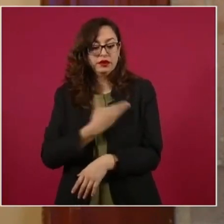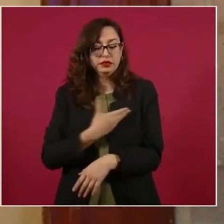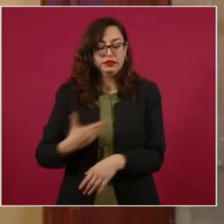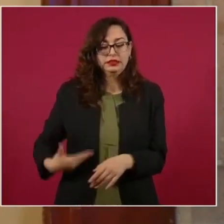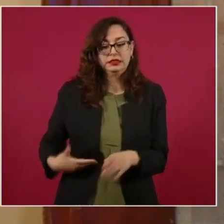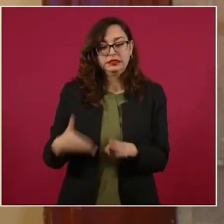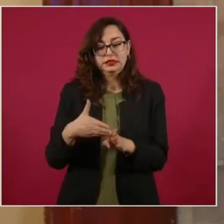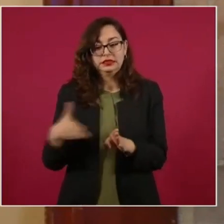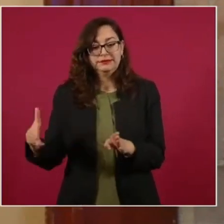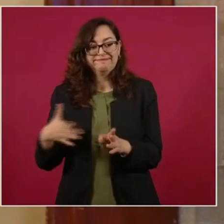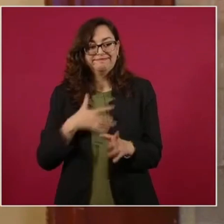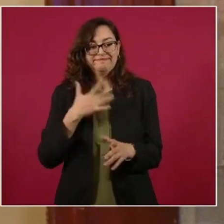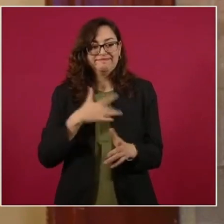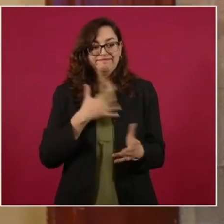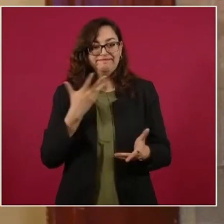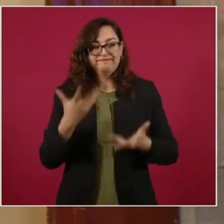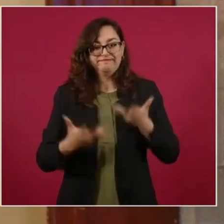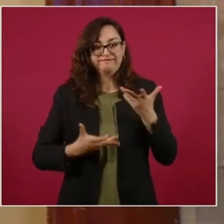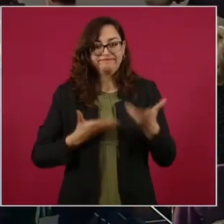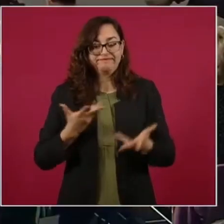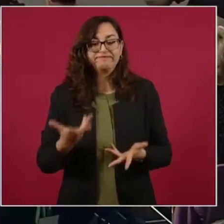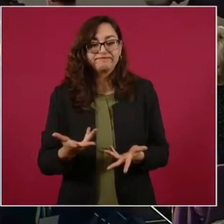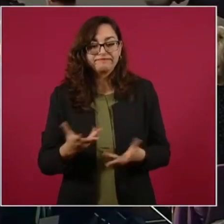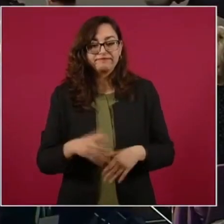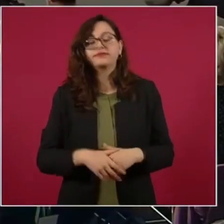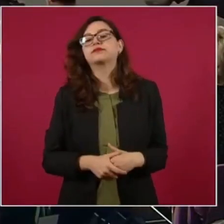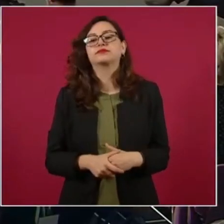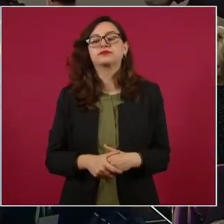Si Carranza era un hombre de Estado,